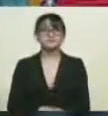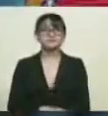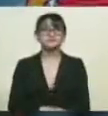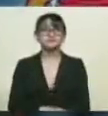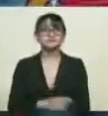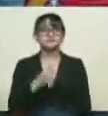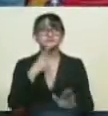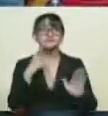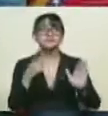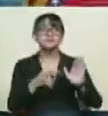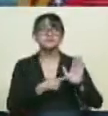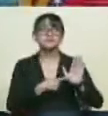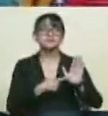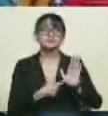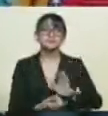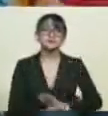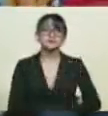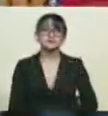¡Cúmplase!